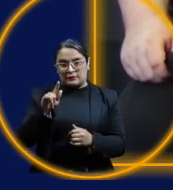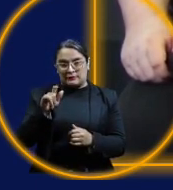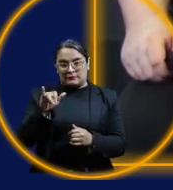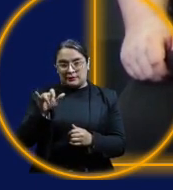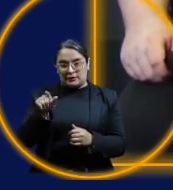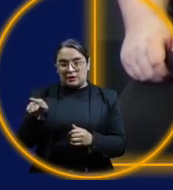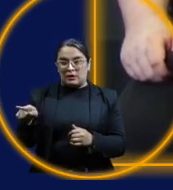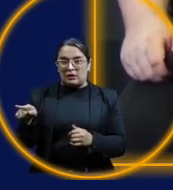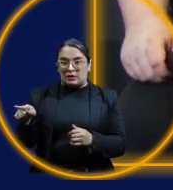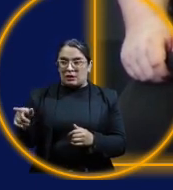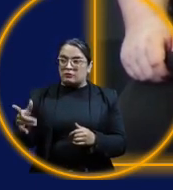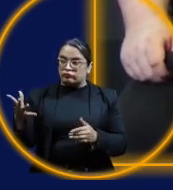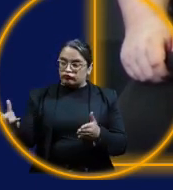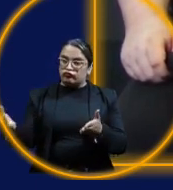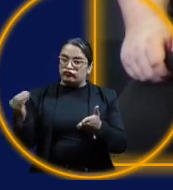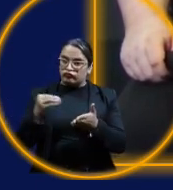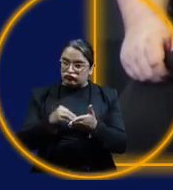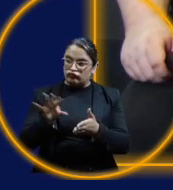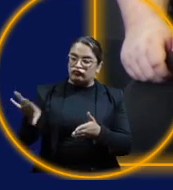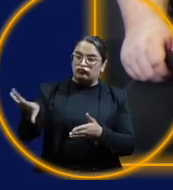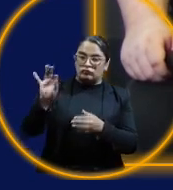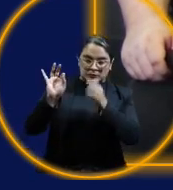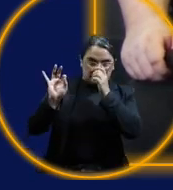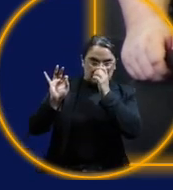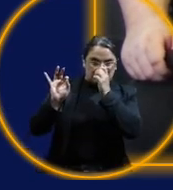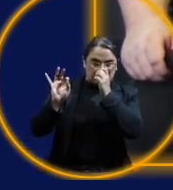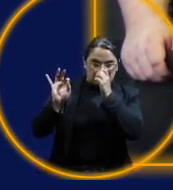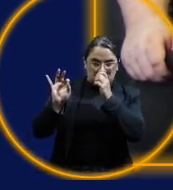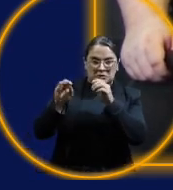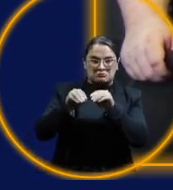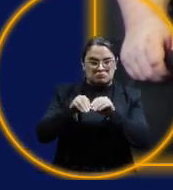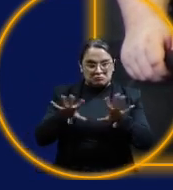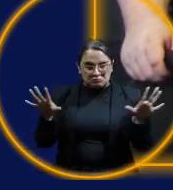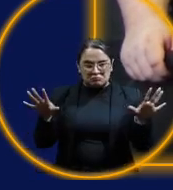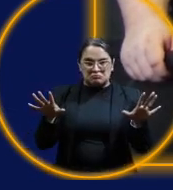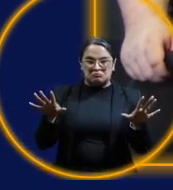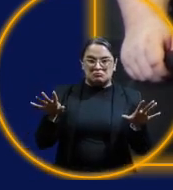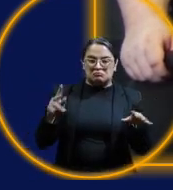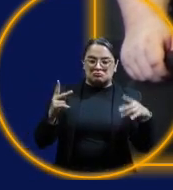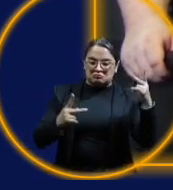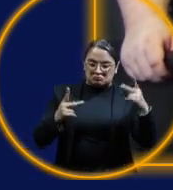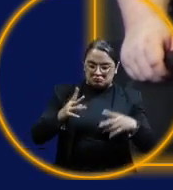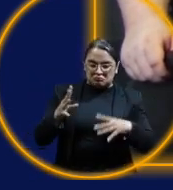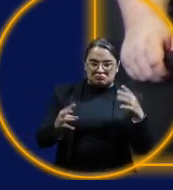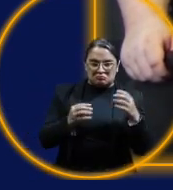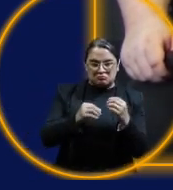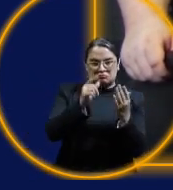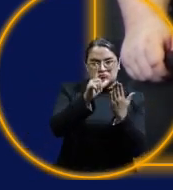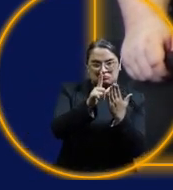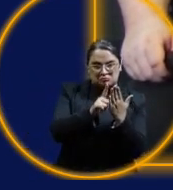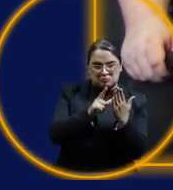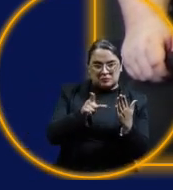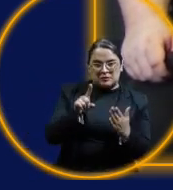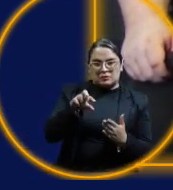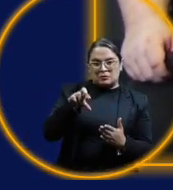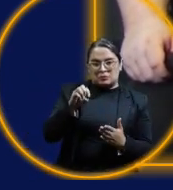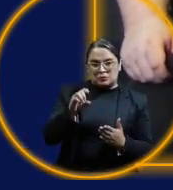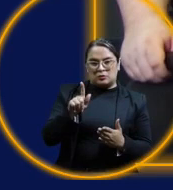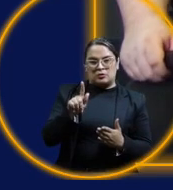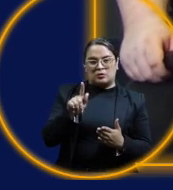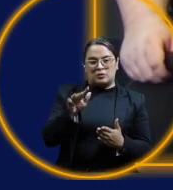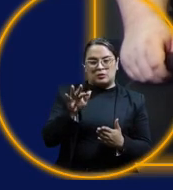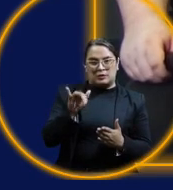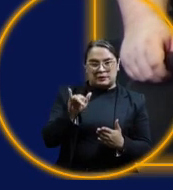artistas que ellos querían impulsar Y entonces se la lanzaban por los algoritmos en las listas de de de toker dec yo no sé si